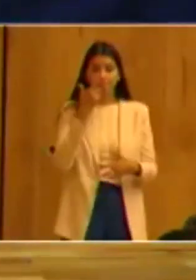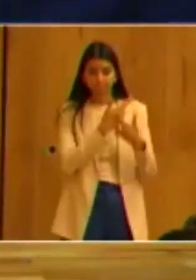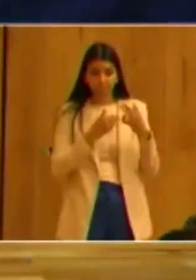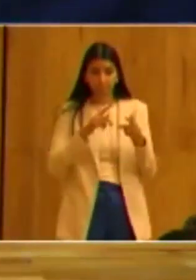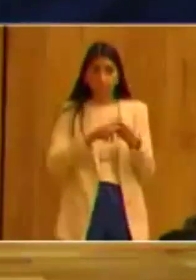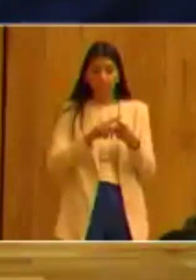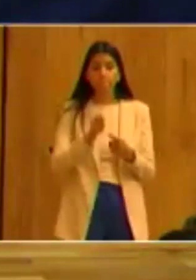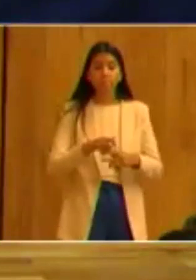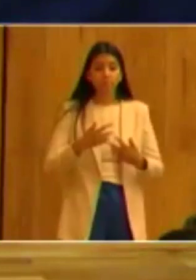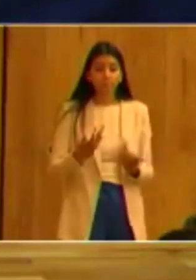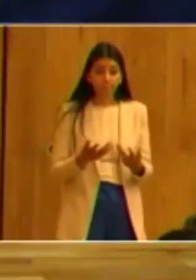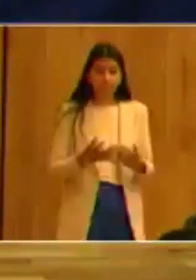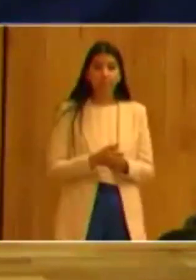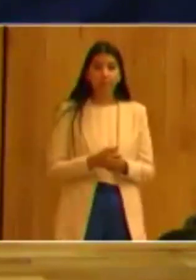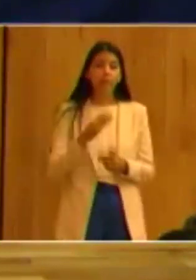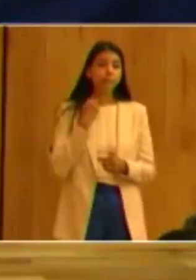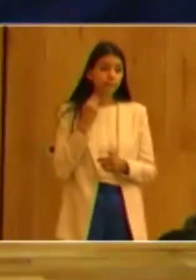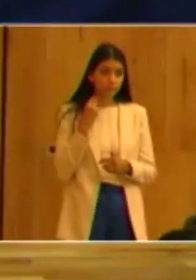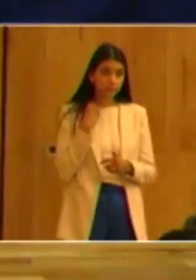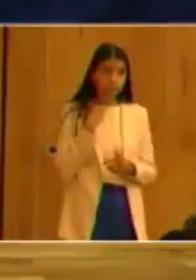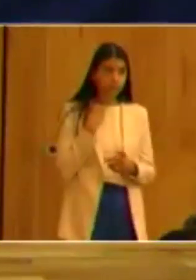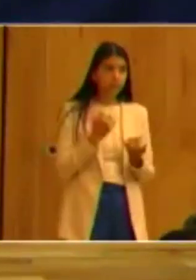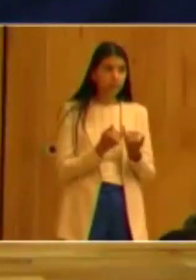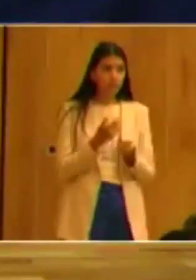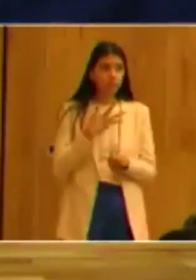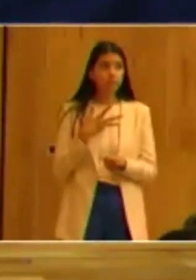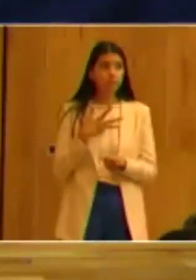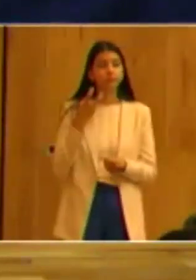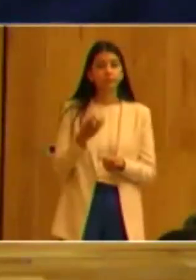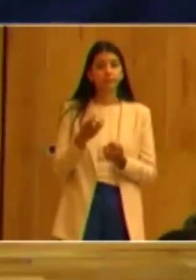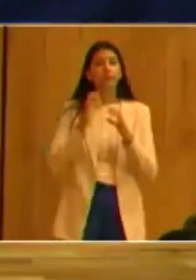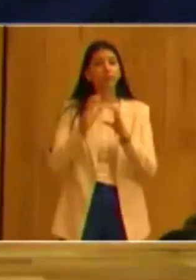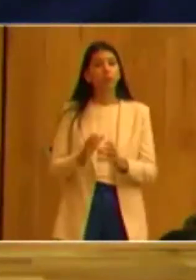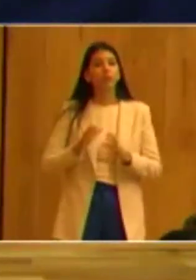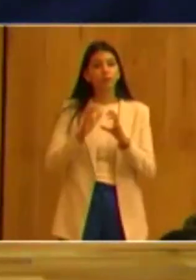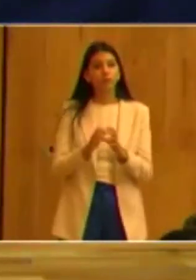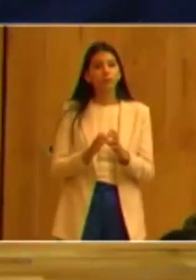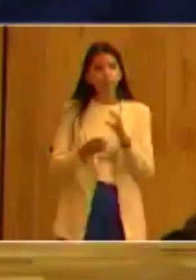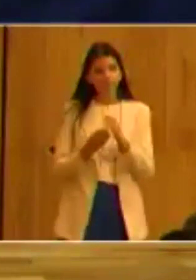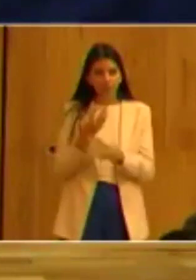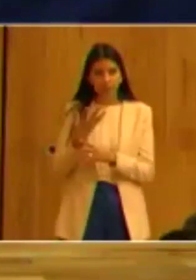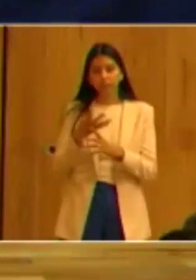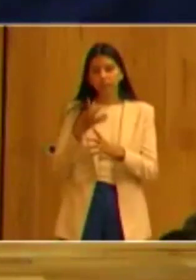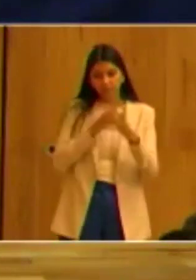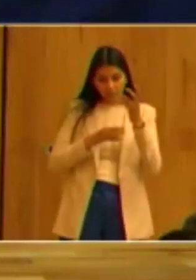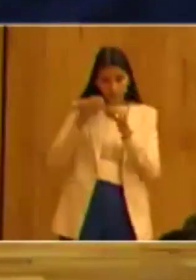analizado por parte de los abogados y tener ese cuidado y actualización